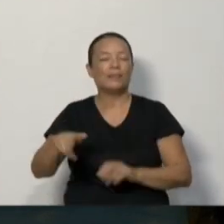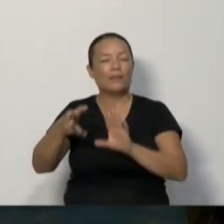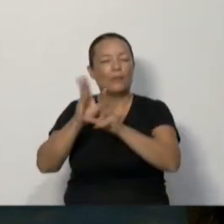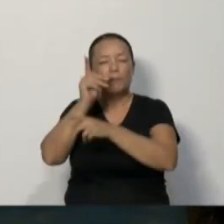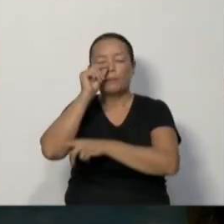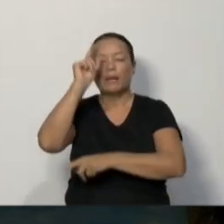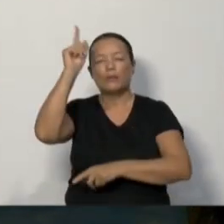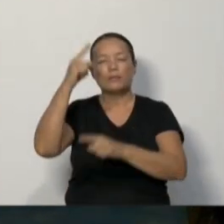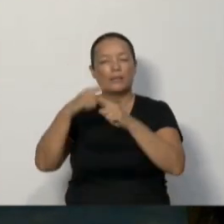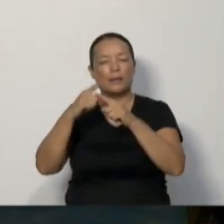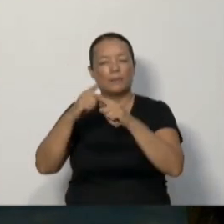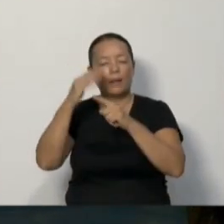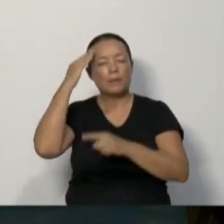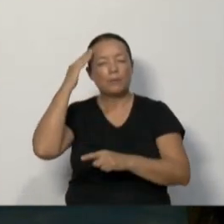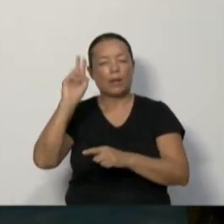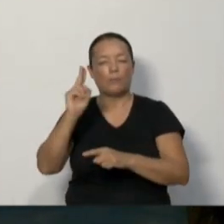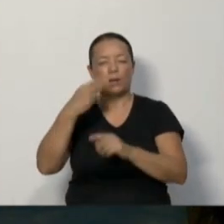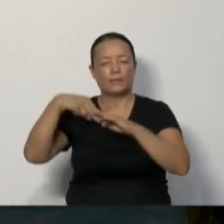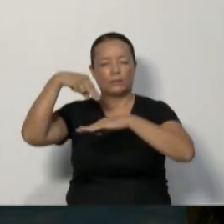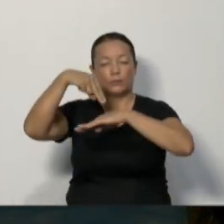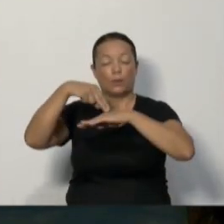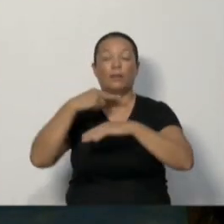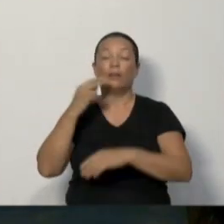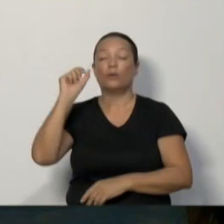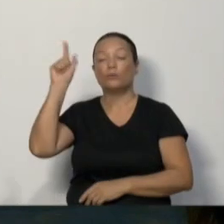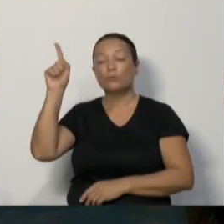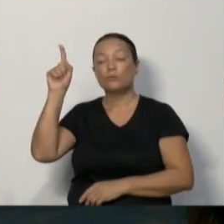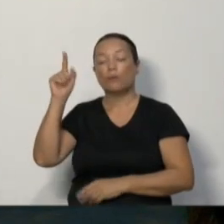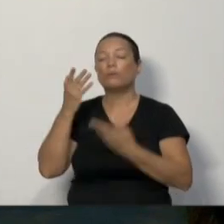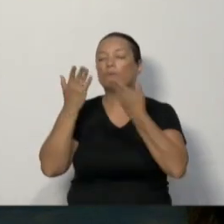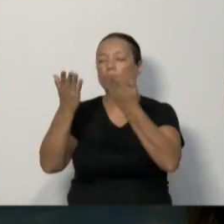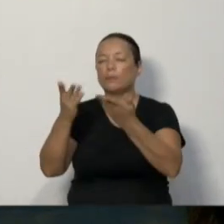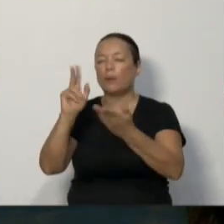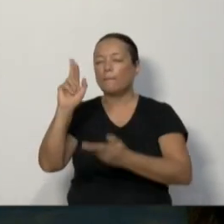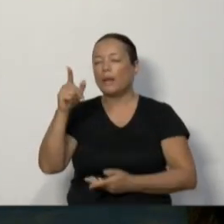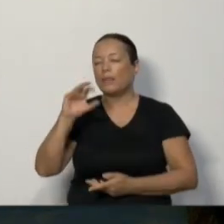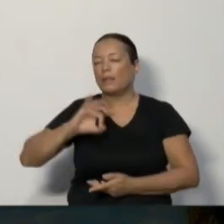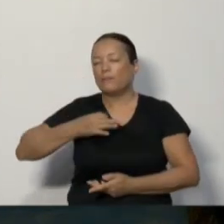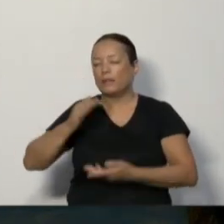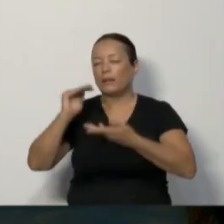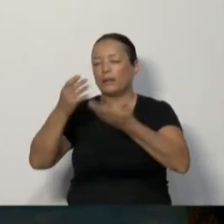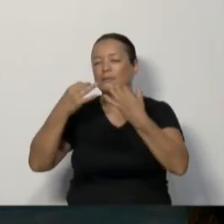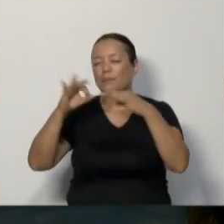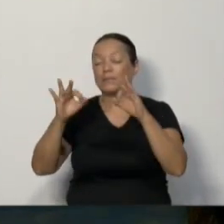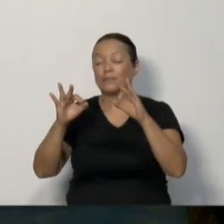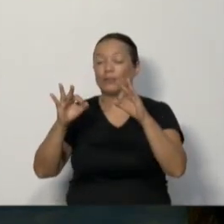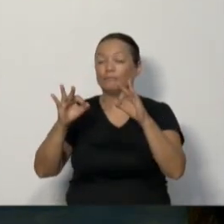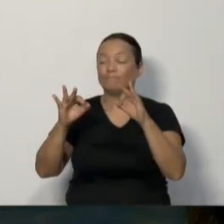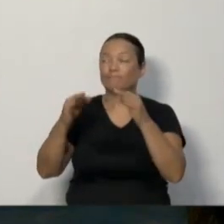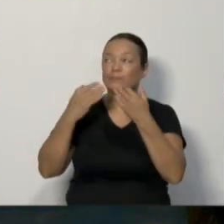Así, Padre, al celebrar ahora el memorial de la muerte y resurrección de tu Hijo, te ofrecemos el pan de vida y el cáliz de